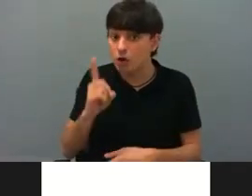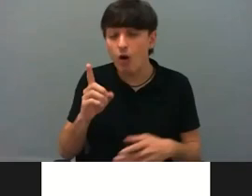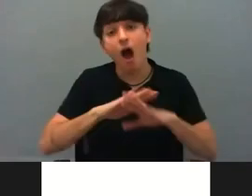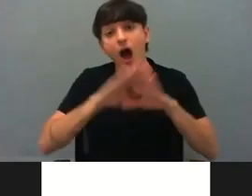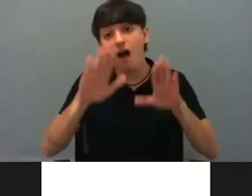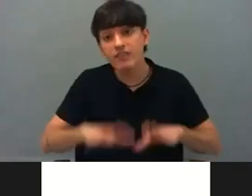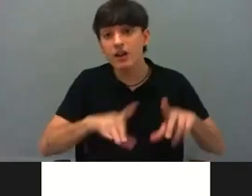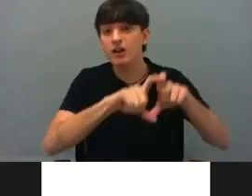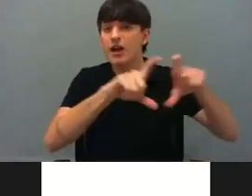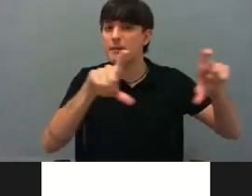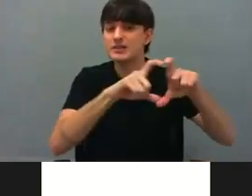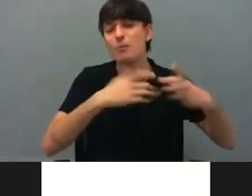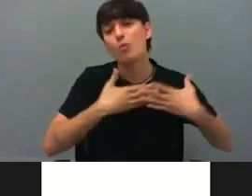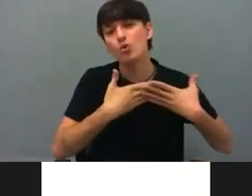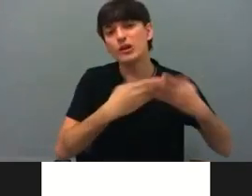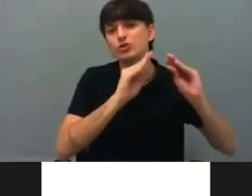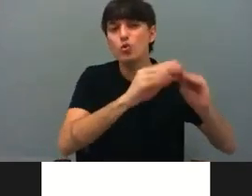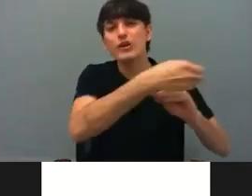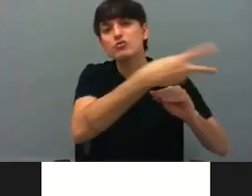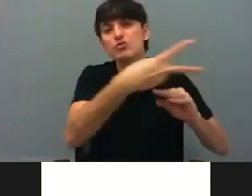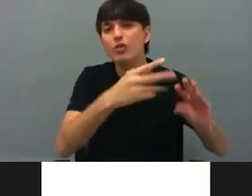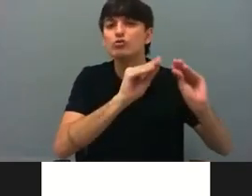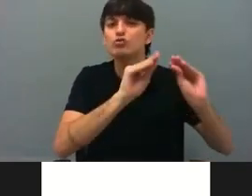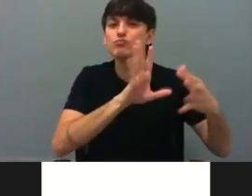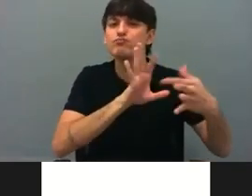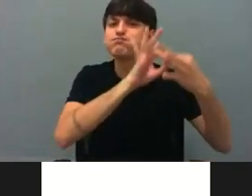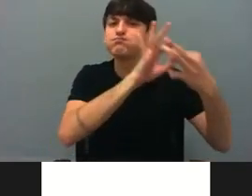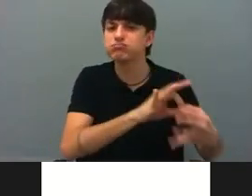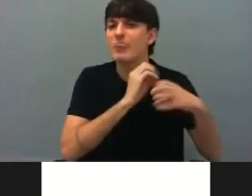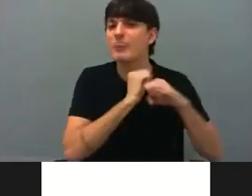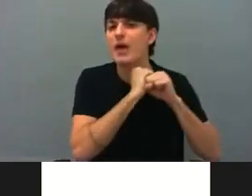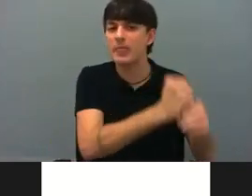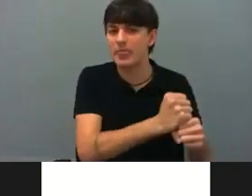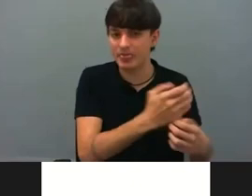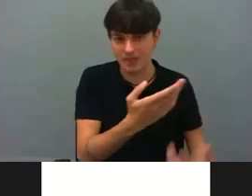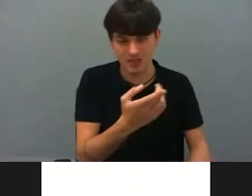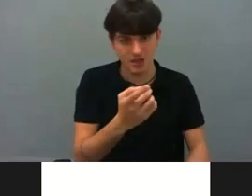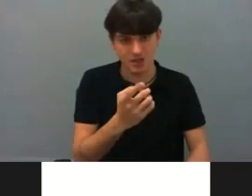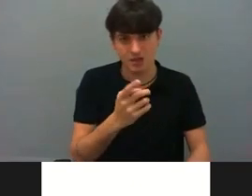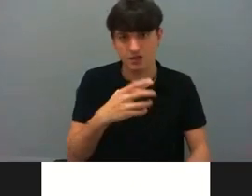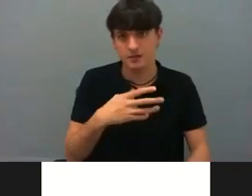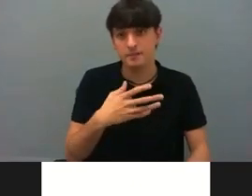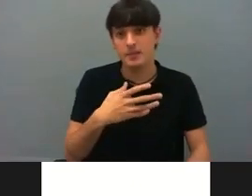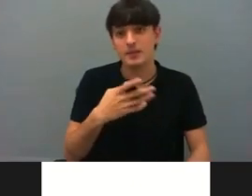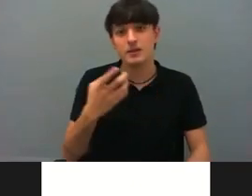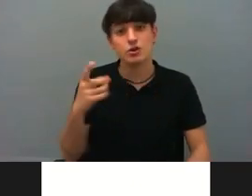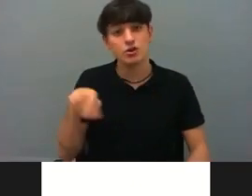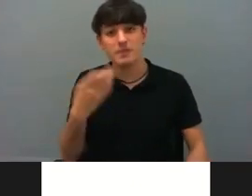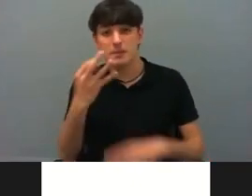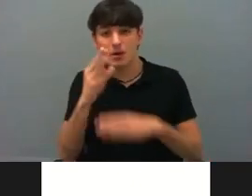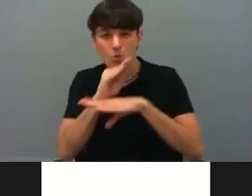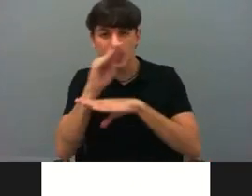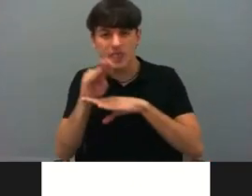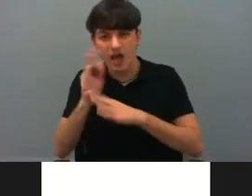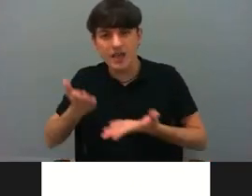de la cuenta de resultados, que es legítimo. Pero nosotros tenemos que velar por los derechos de nuestros